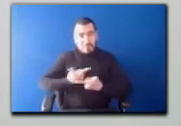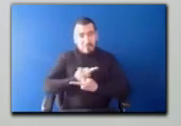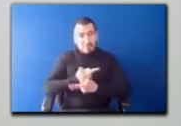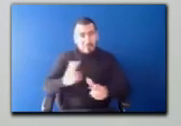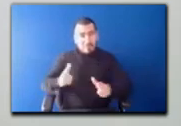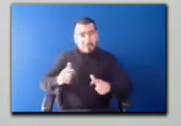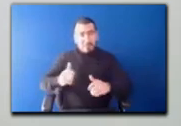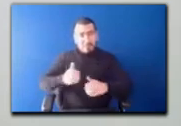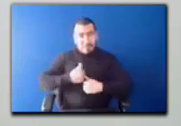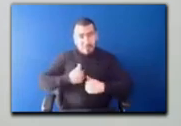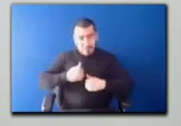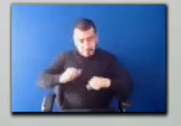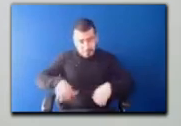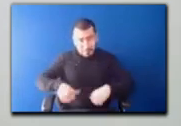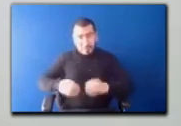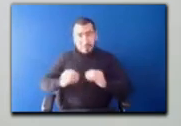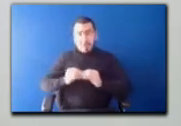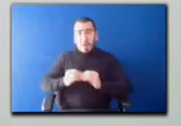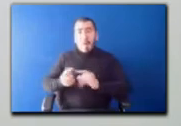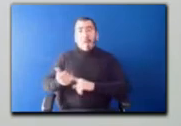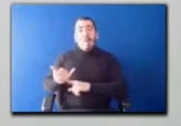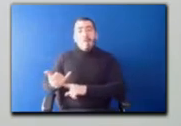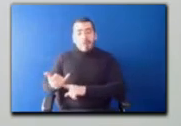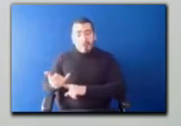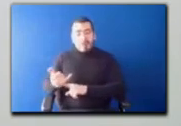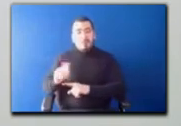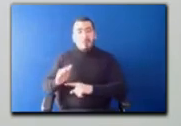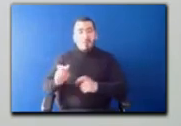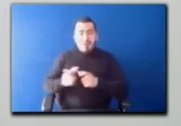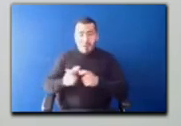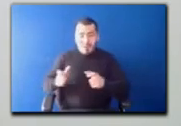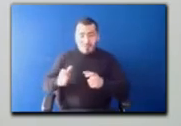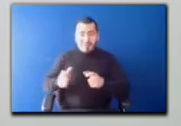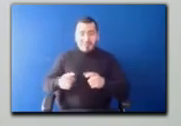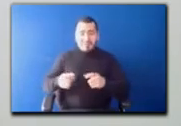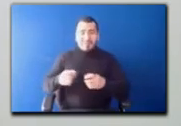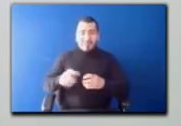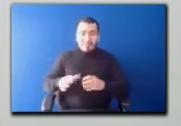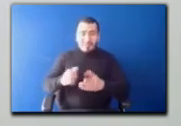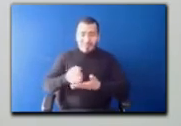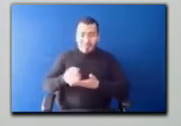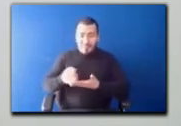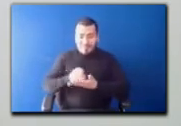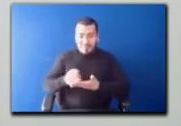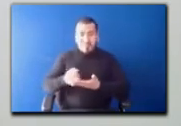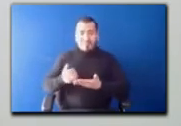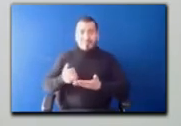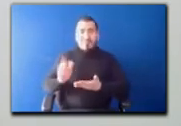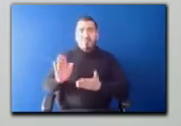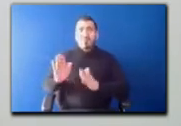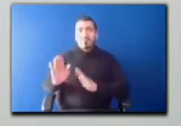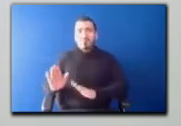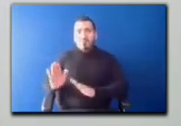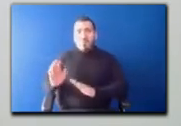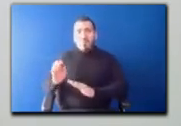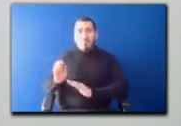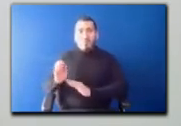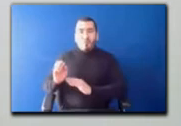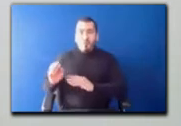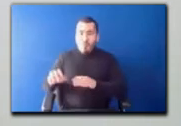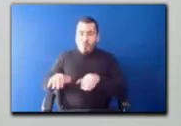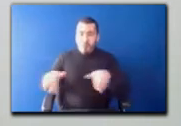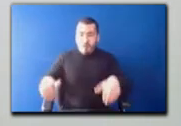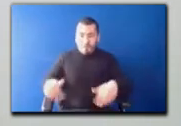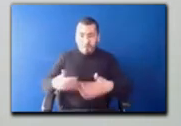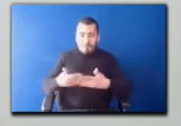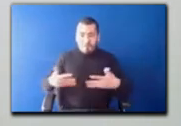vemos tarjetas de crédito de un almacén de grandes superficies, de un almacén de muebles, porque es su dinero y él lo puede prestar. Lo que no